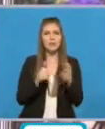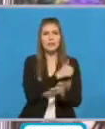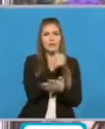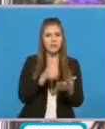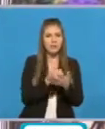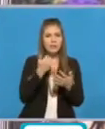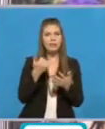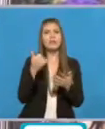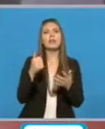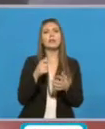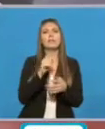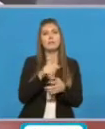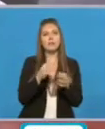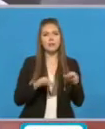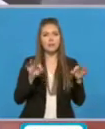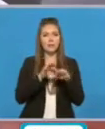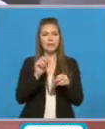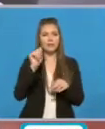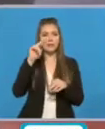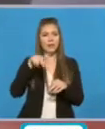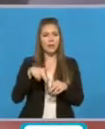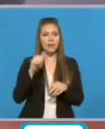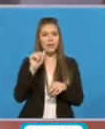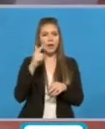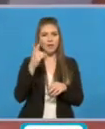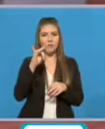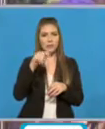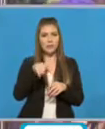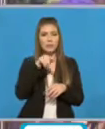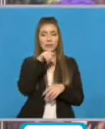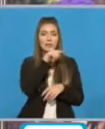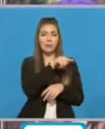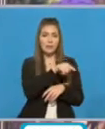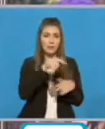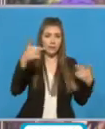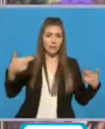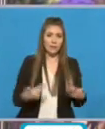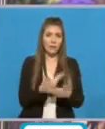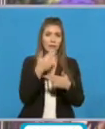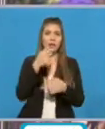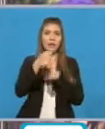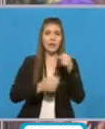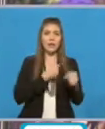muy antiguo San Agustín. San Agustín nació en el año